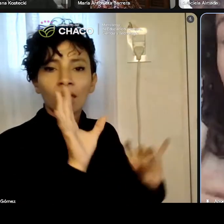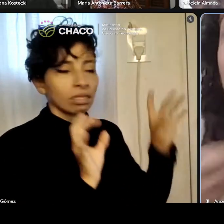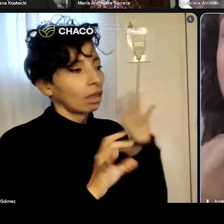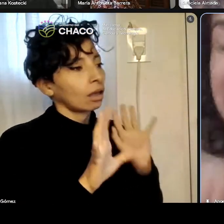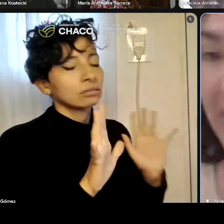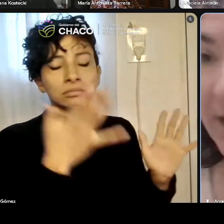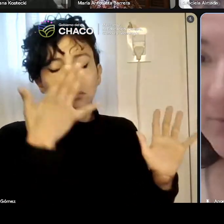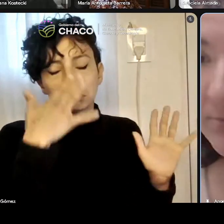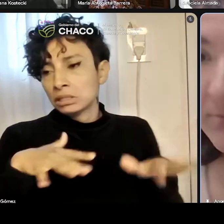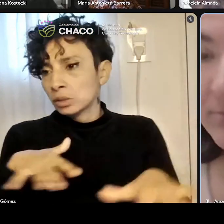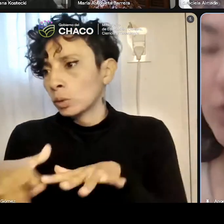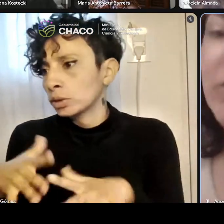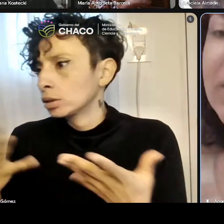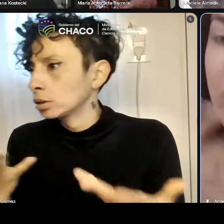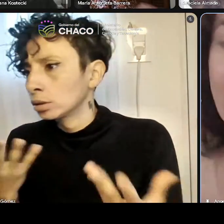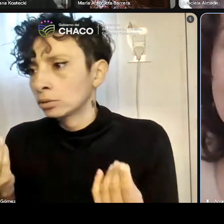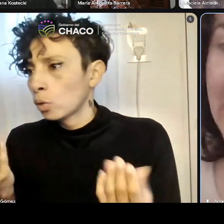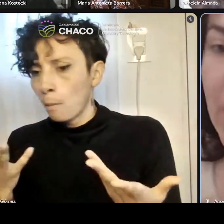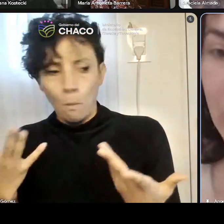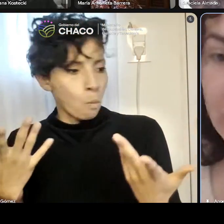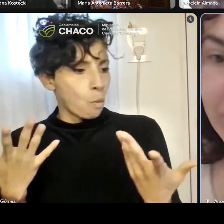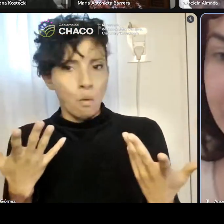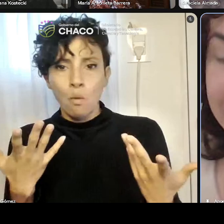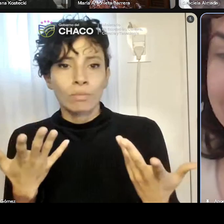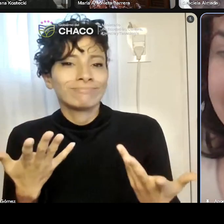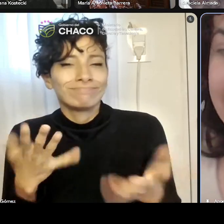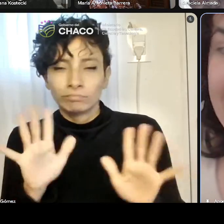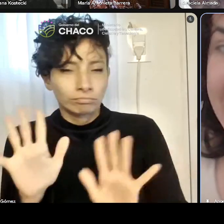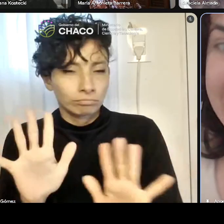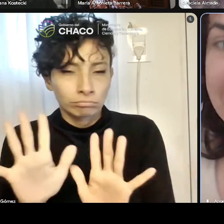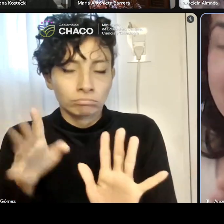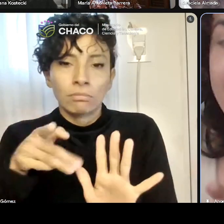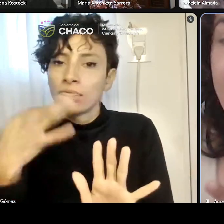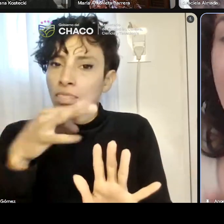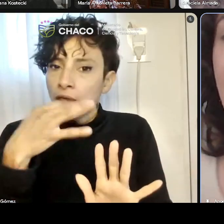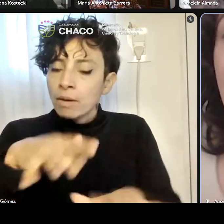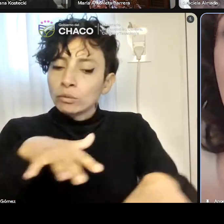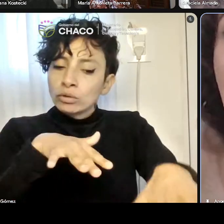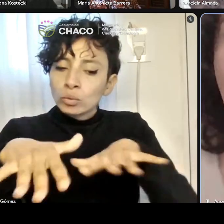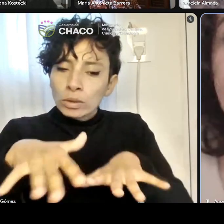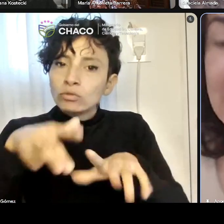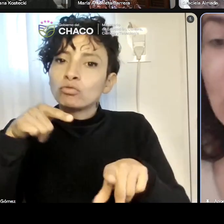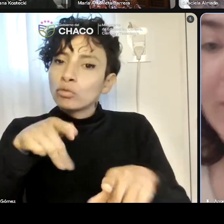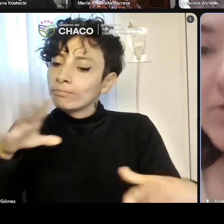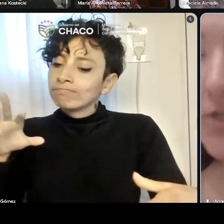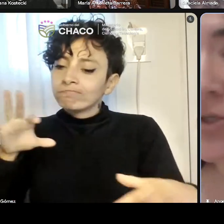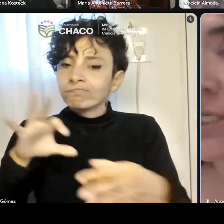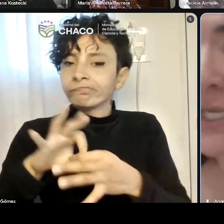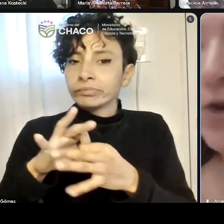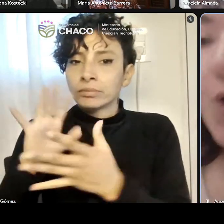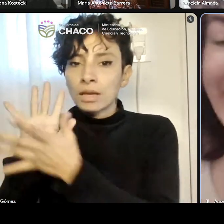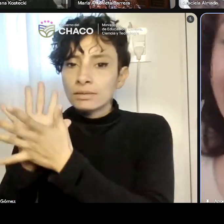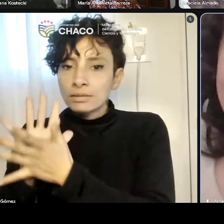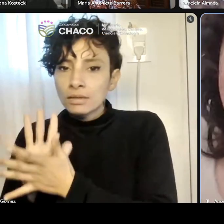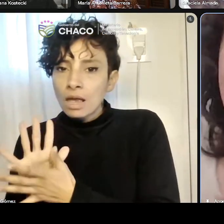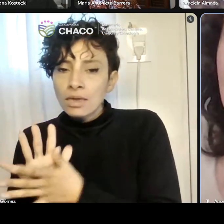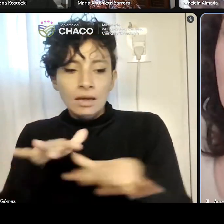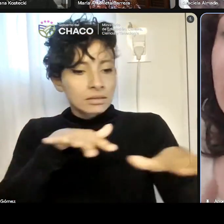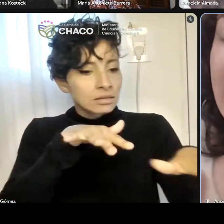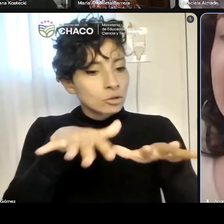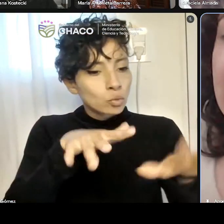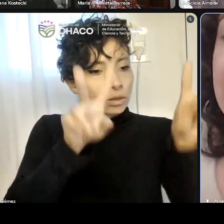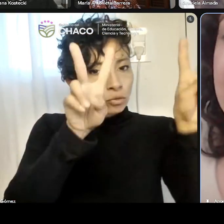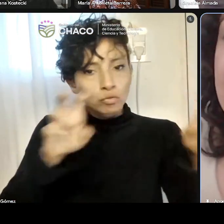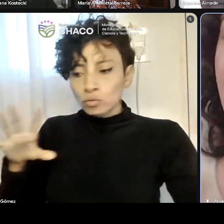situaciones utilizar contextualizado, ¿sí? ¿Hay situaciones o prácticas